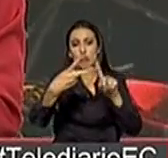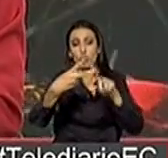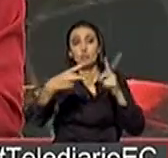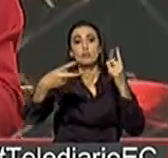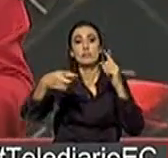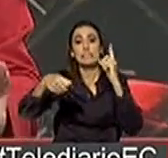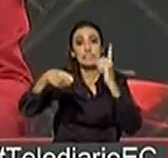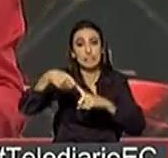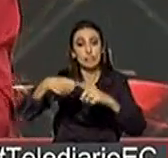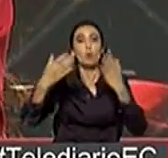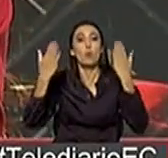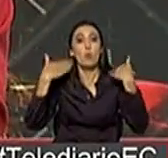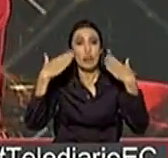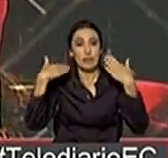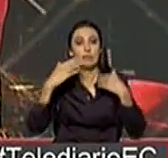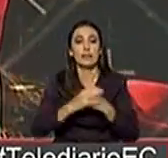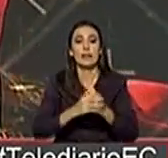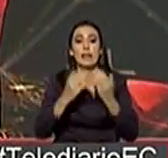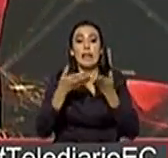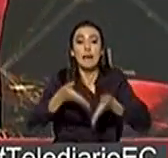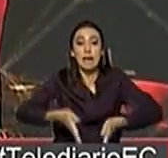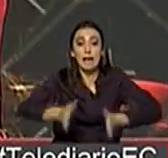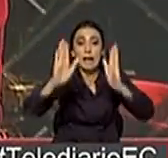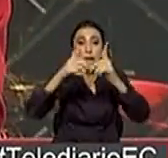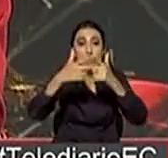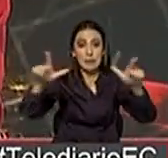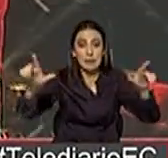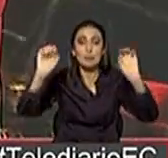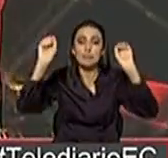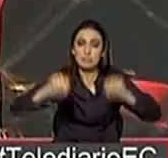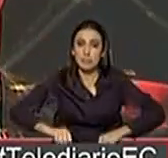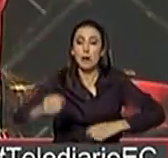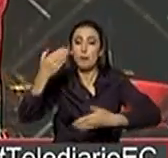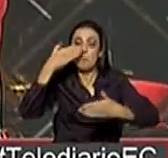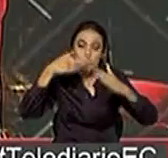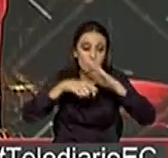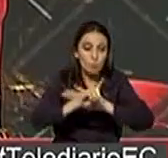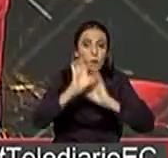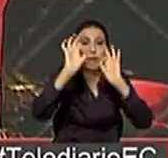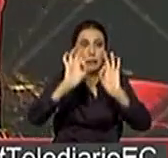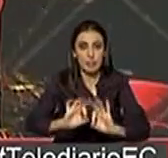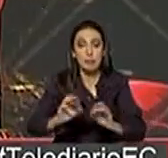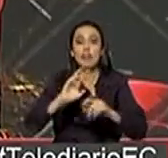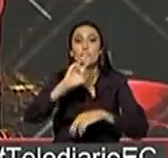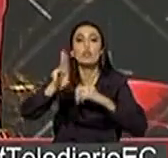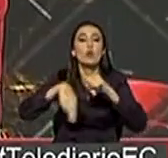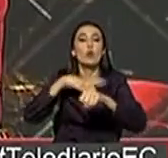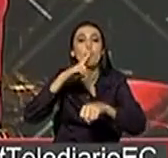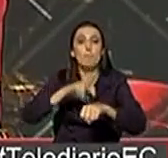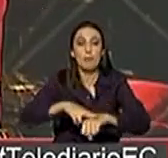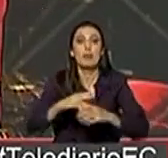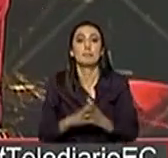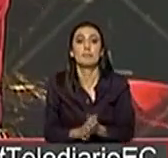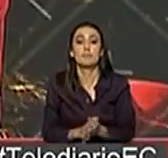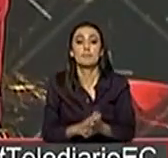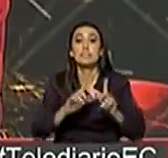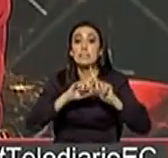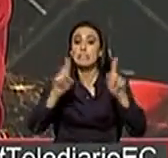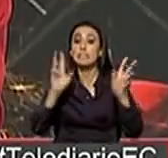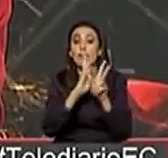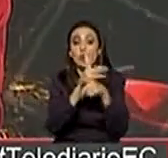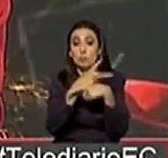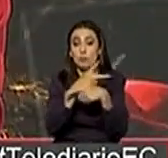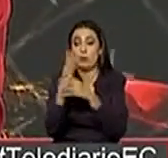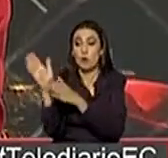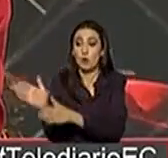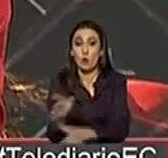guayaquil las carreteras despejadas han permitido que los camiones ingresen a las plataformas mientras los operativos se intensifican